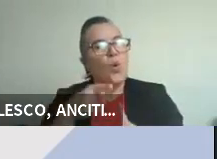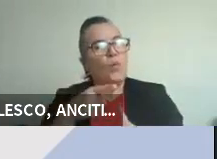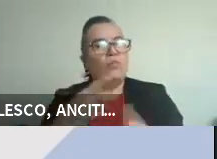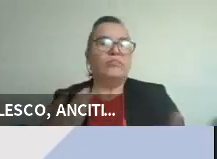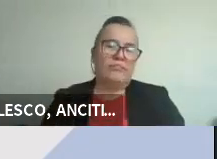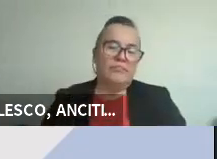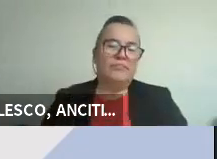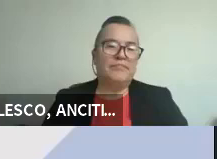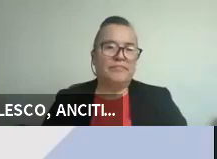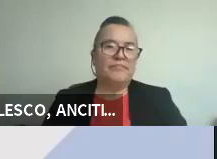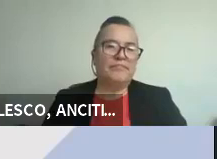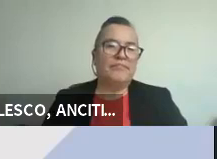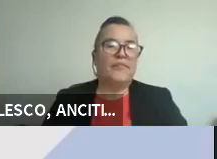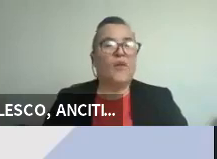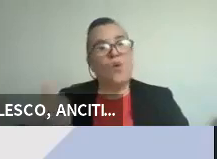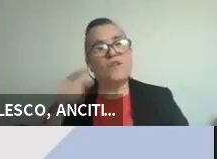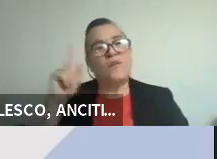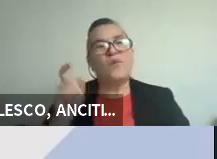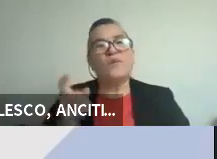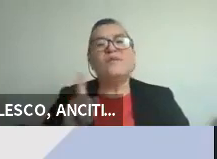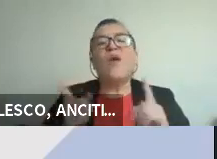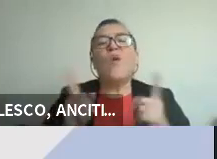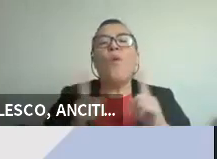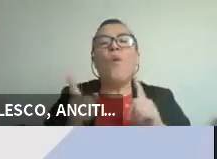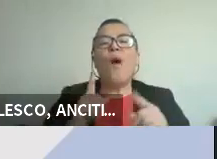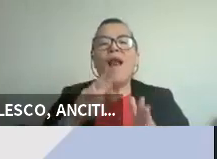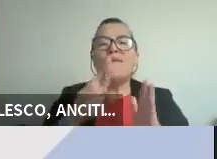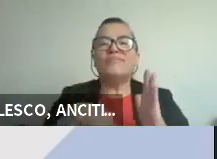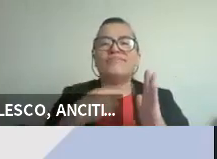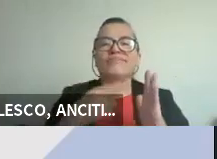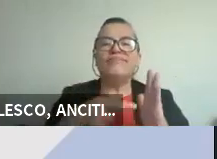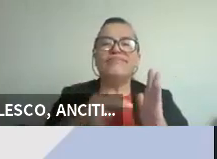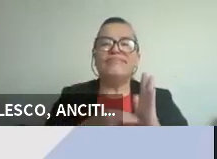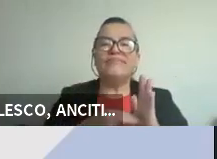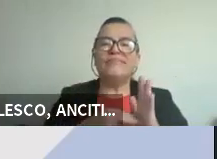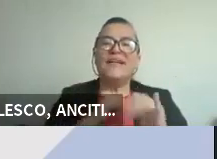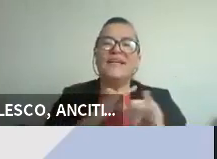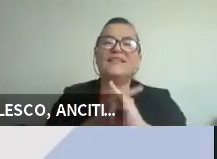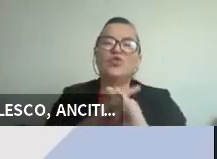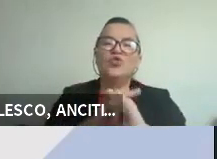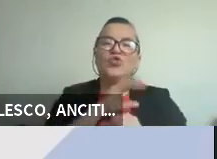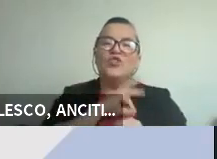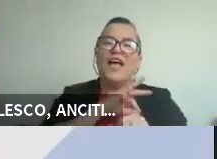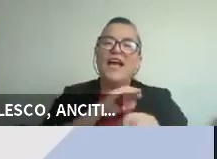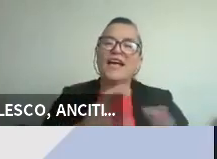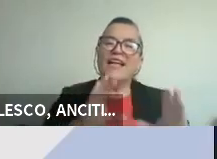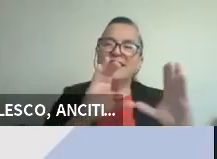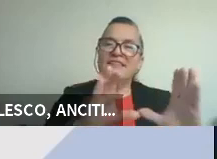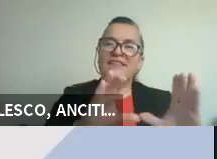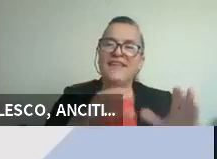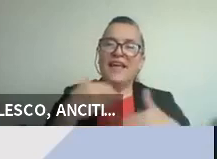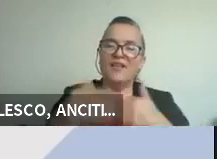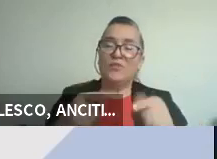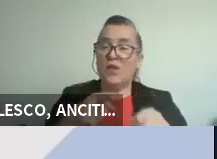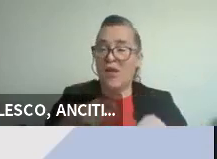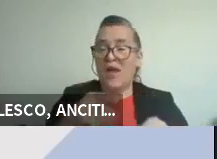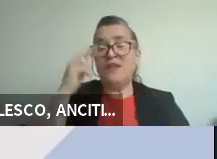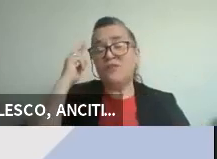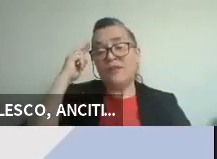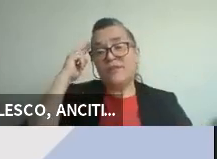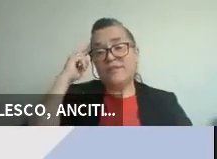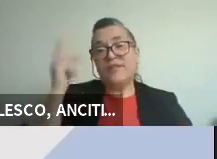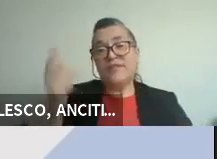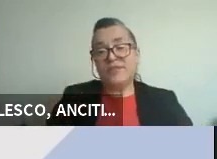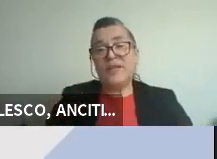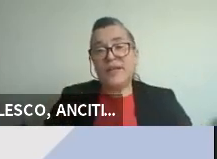supuesto la pregunta aquí es cuál es el papel de los entes acreditadores en estos procesos verdad es algo sobre lo que hay que reflexionar